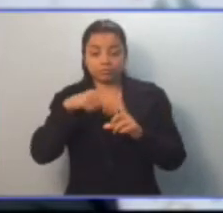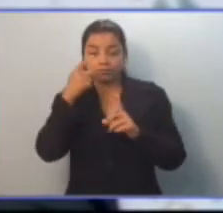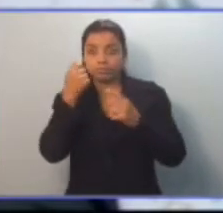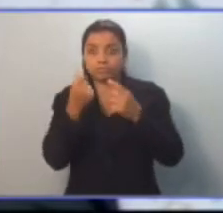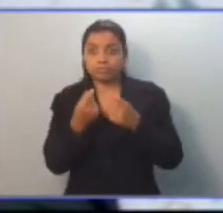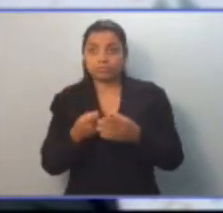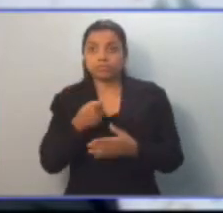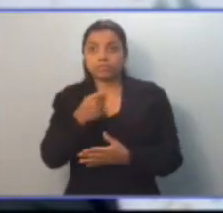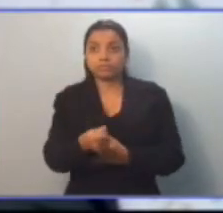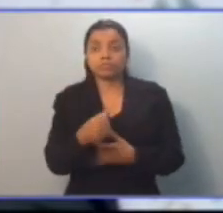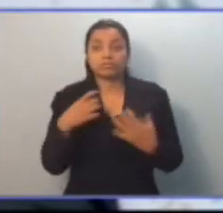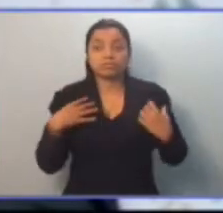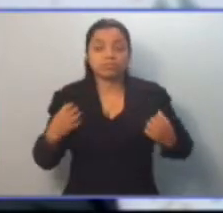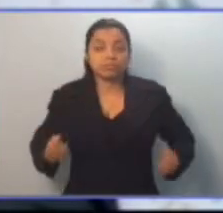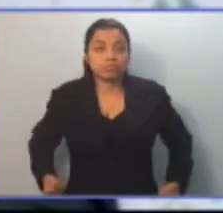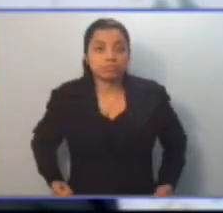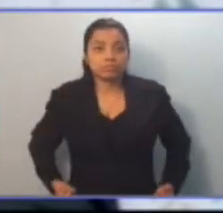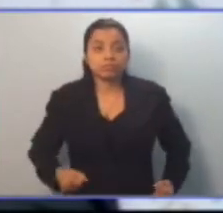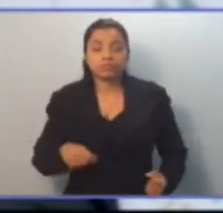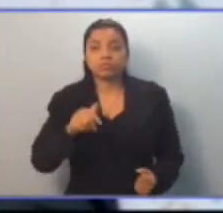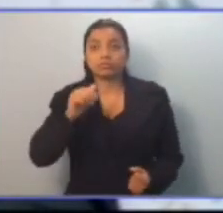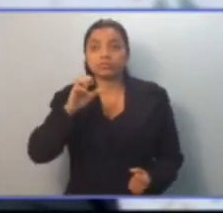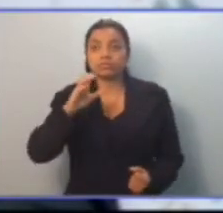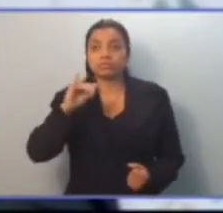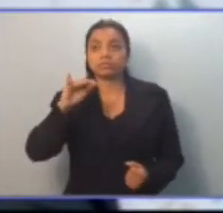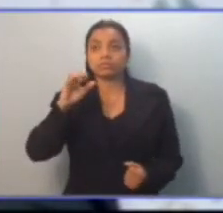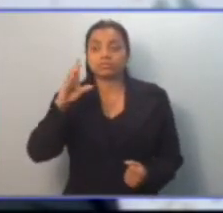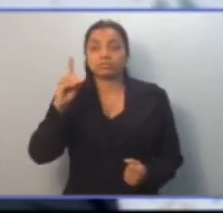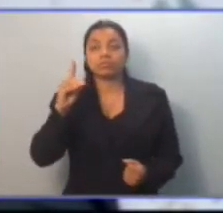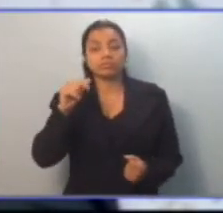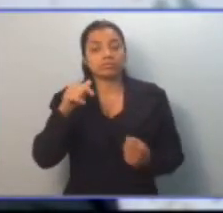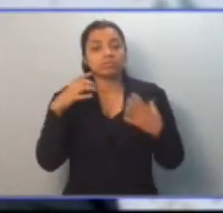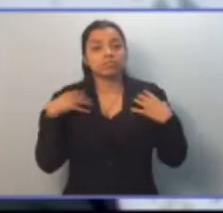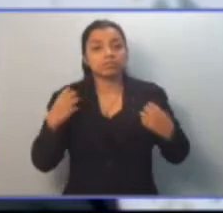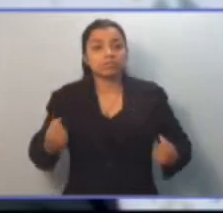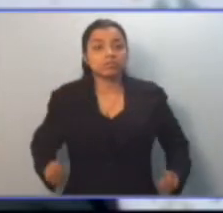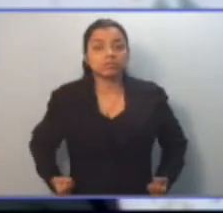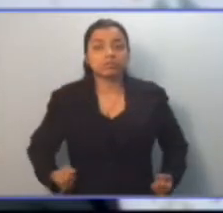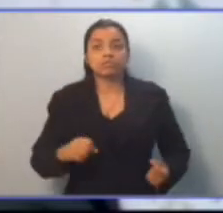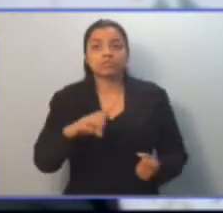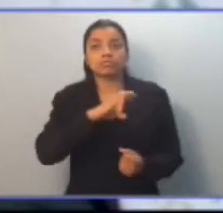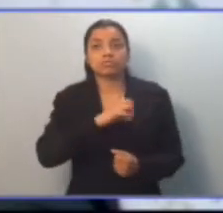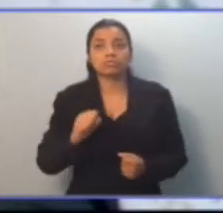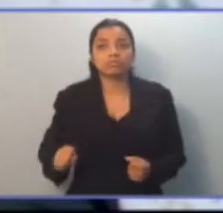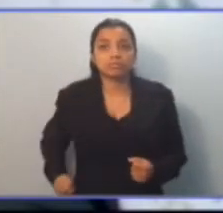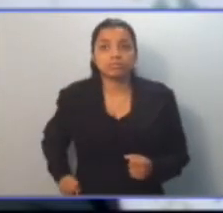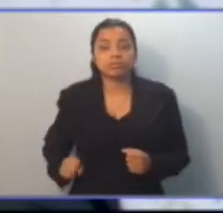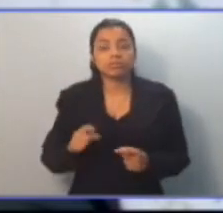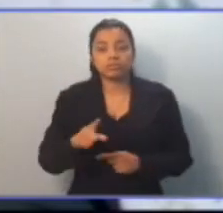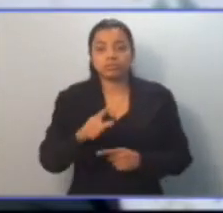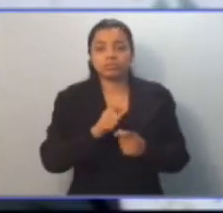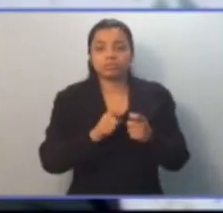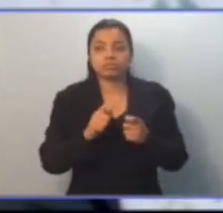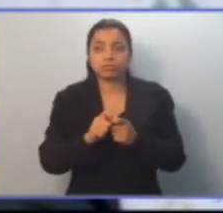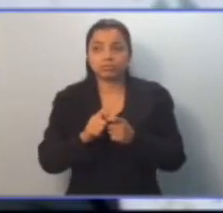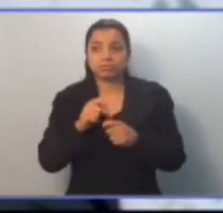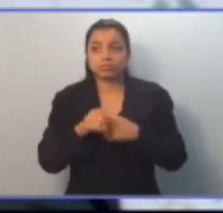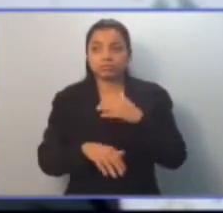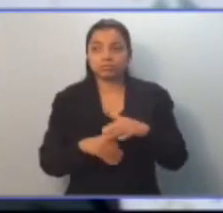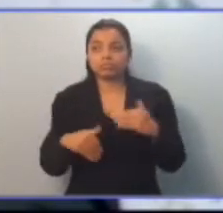el gobierno, por AES y el gobierno de El Salvador, en donde precisamente se dio una orientación